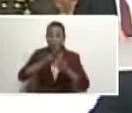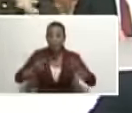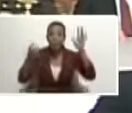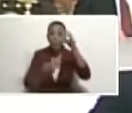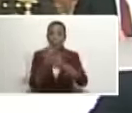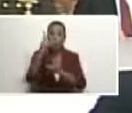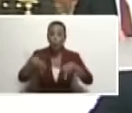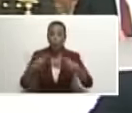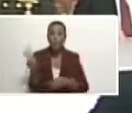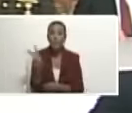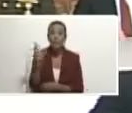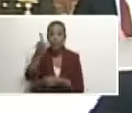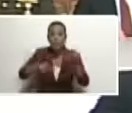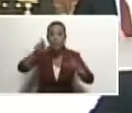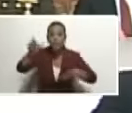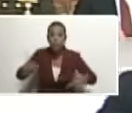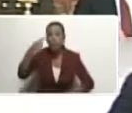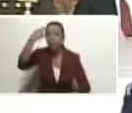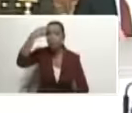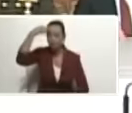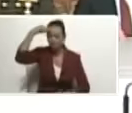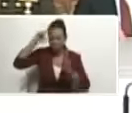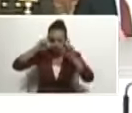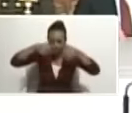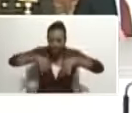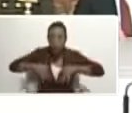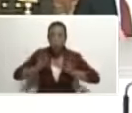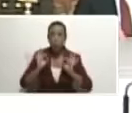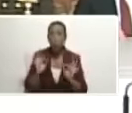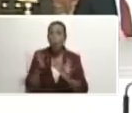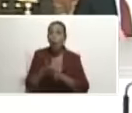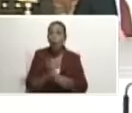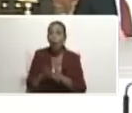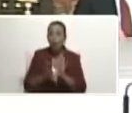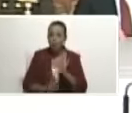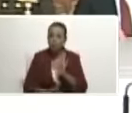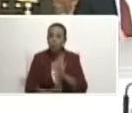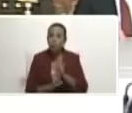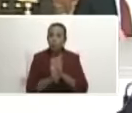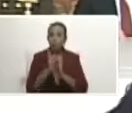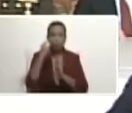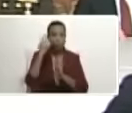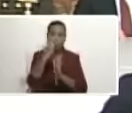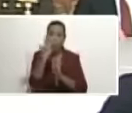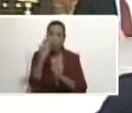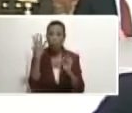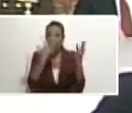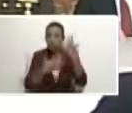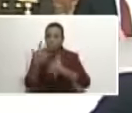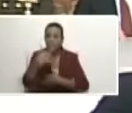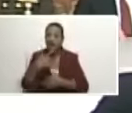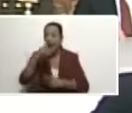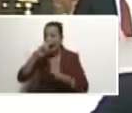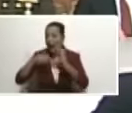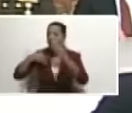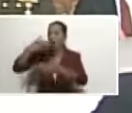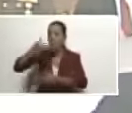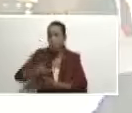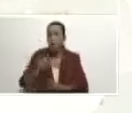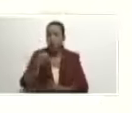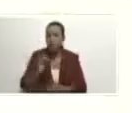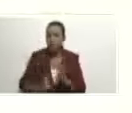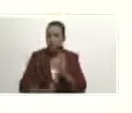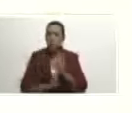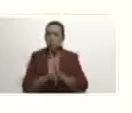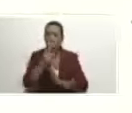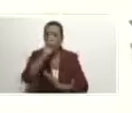una nueva venezolanidad que sin lugar a duda han ido surgiendo a lo largo de estos años,